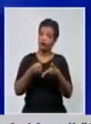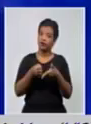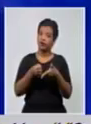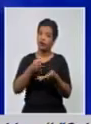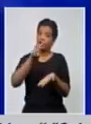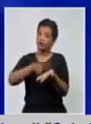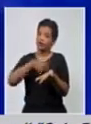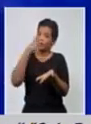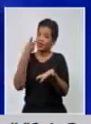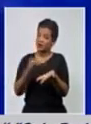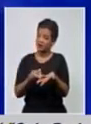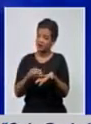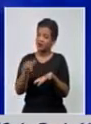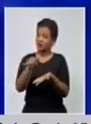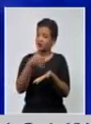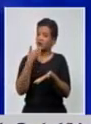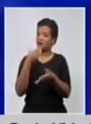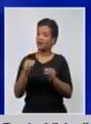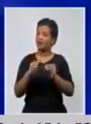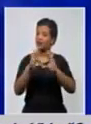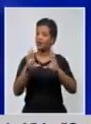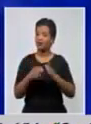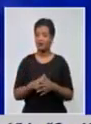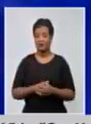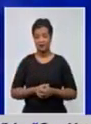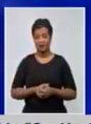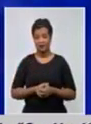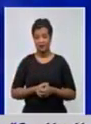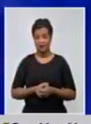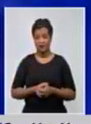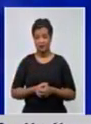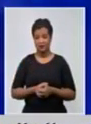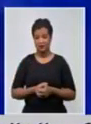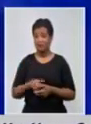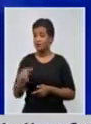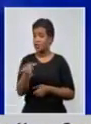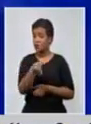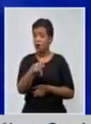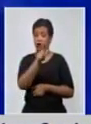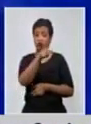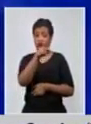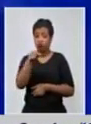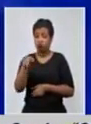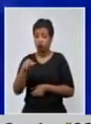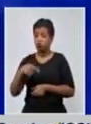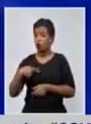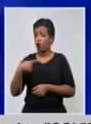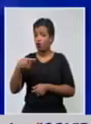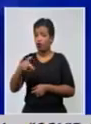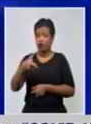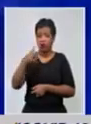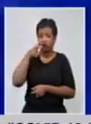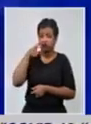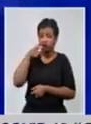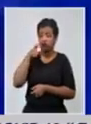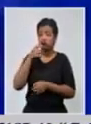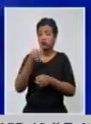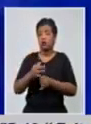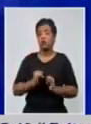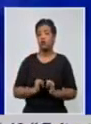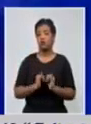la intérprete que nos acompaña hoy y todas las personas que escuchan y siguen la